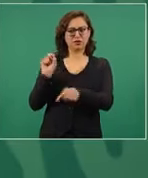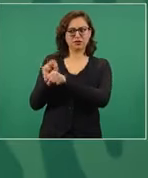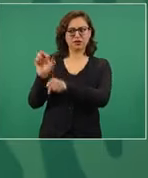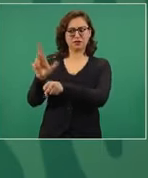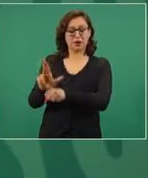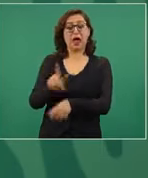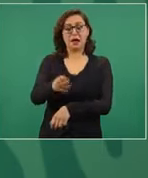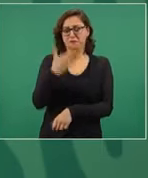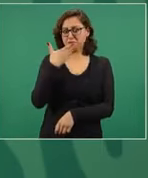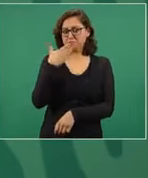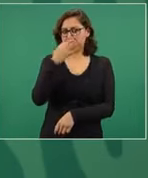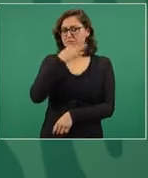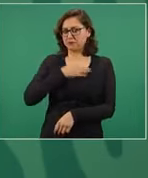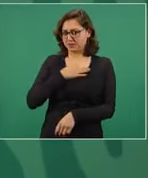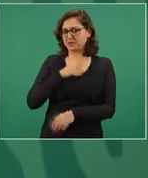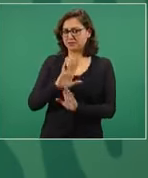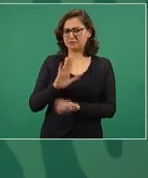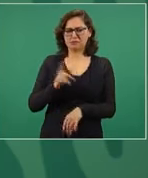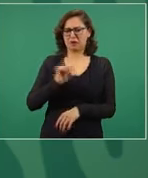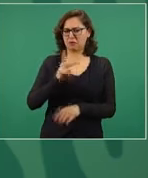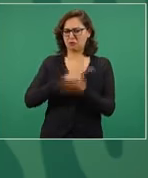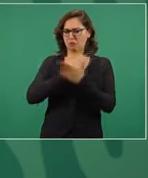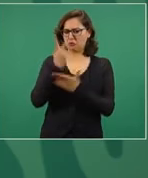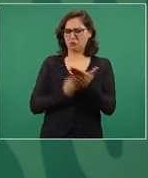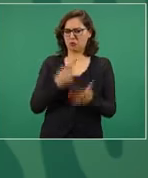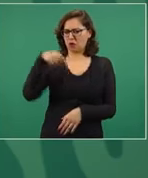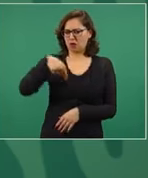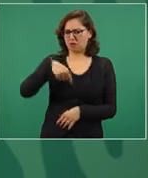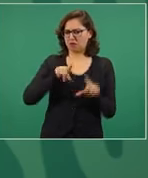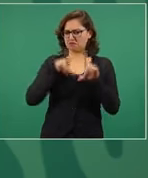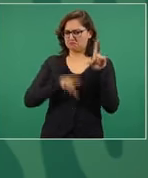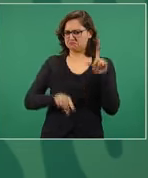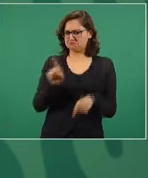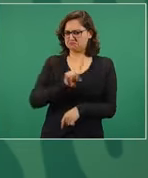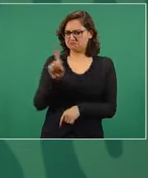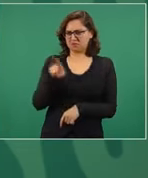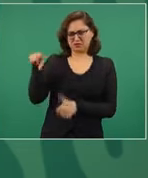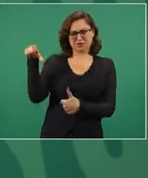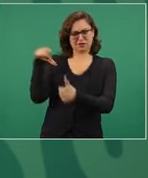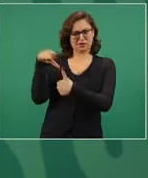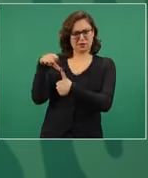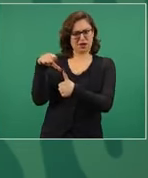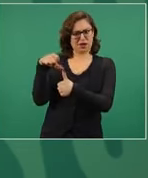dices. Sí, pero es Centroamérica.